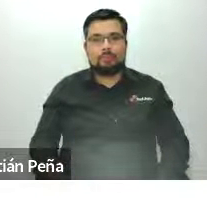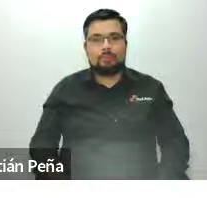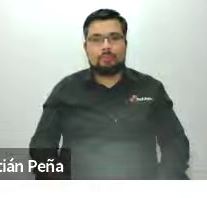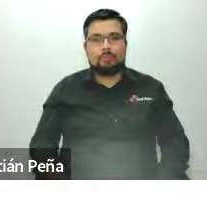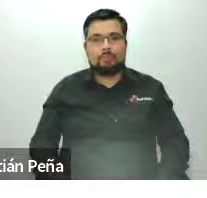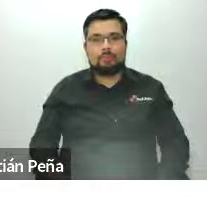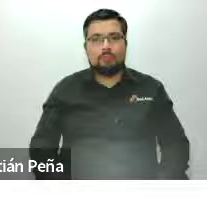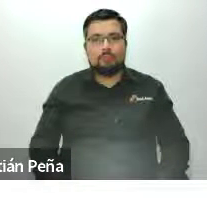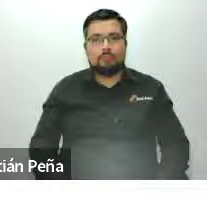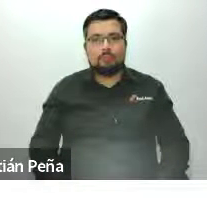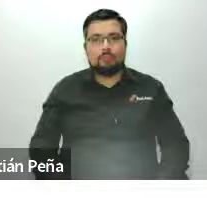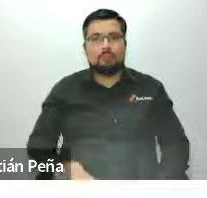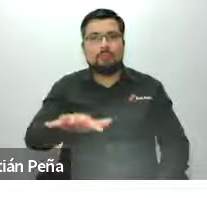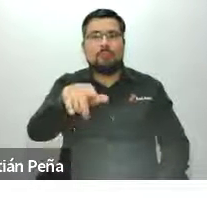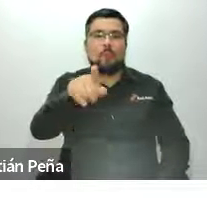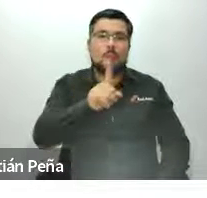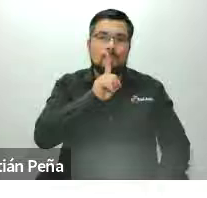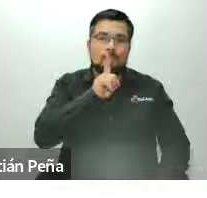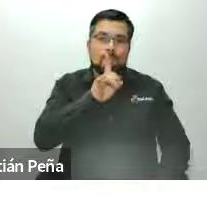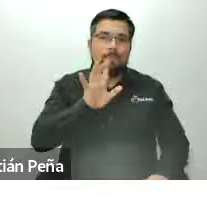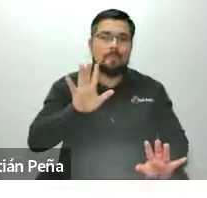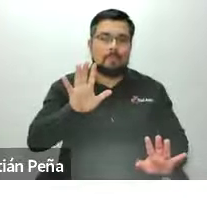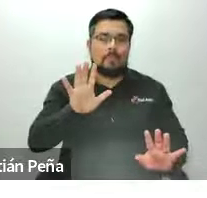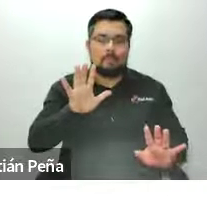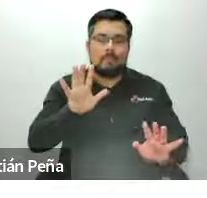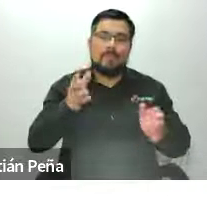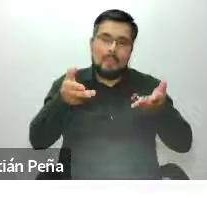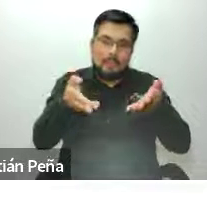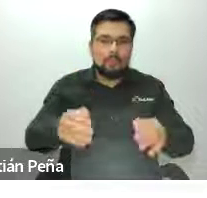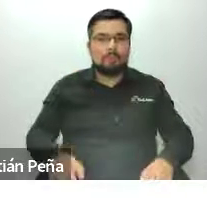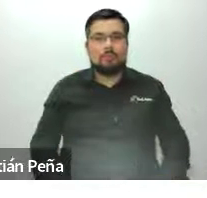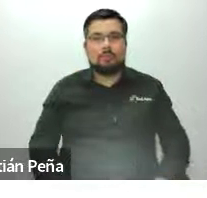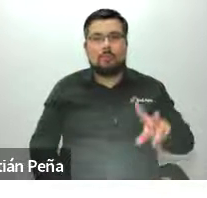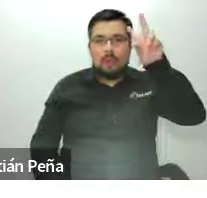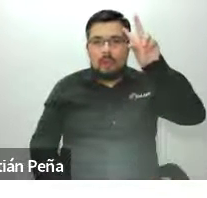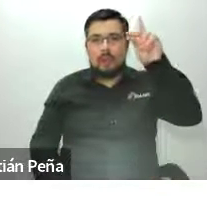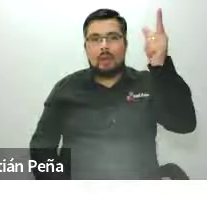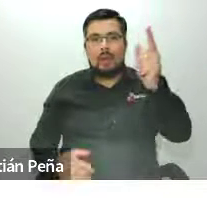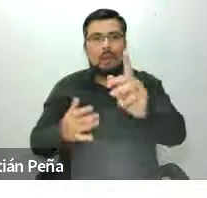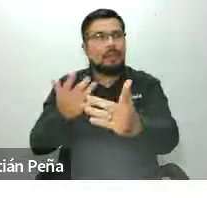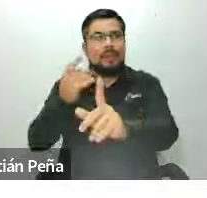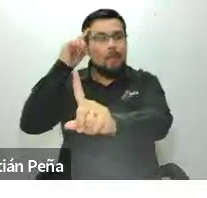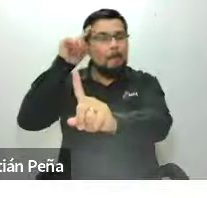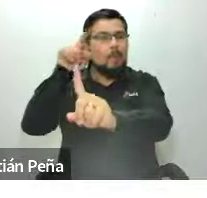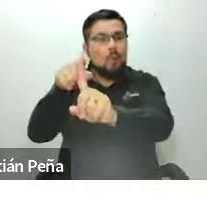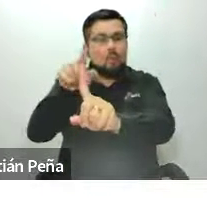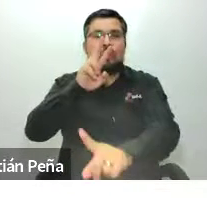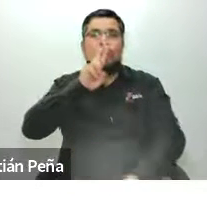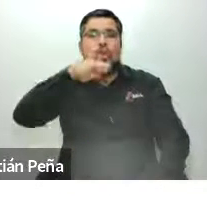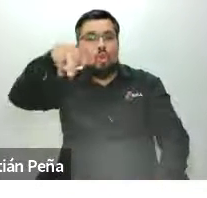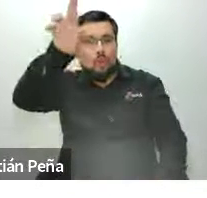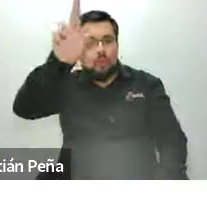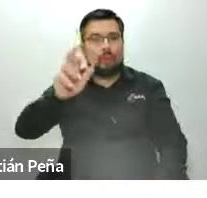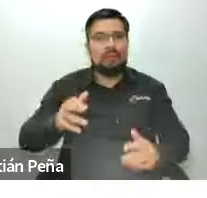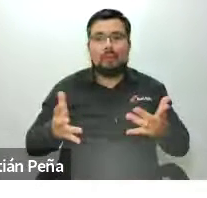Está silenciada, Lili. Perdón, ahora sí. No, era la idea del fondo de este propósito norte, que un poco en lo que